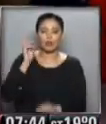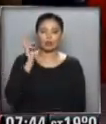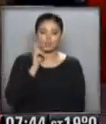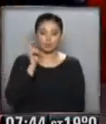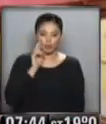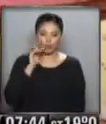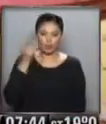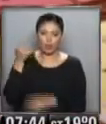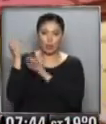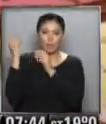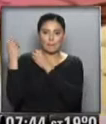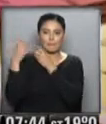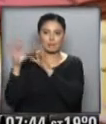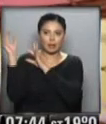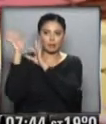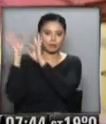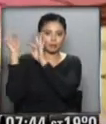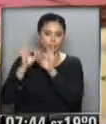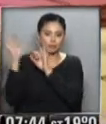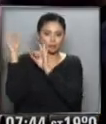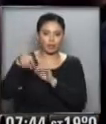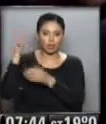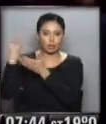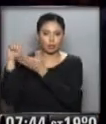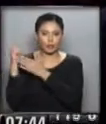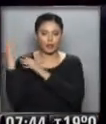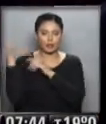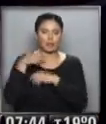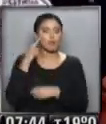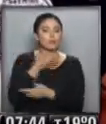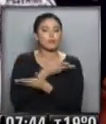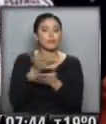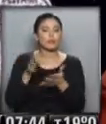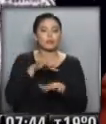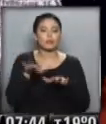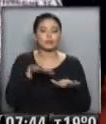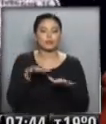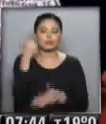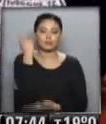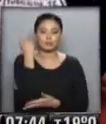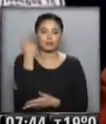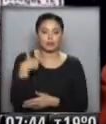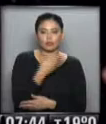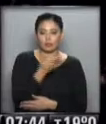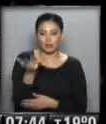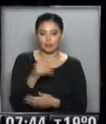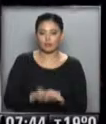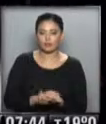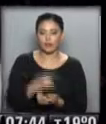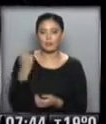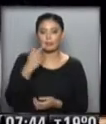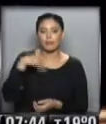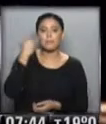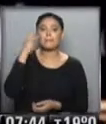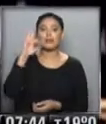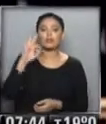siglo XX, y es Osvaldo Bayer quien retrata el contexto histórico, político y social. Además de esto, el 1 de mayo de